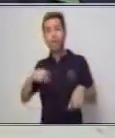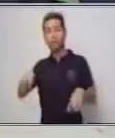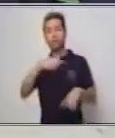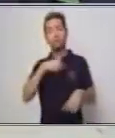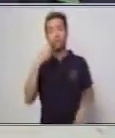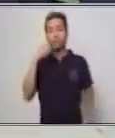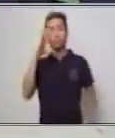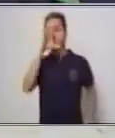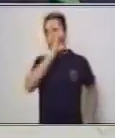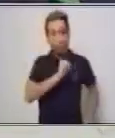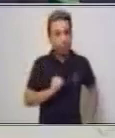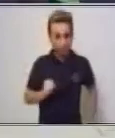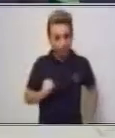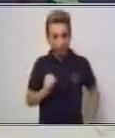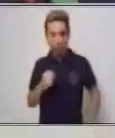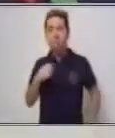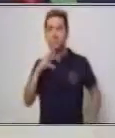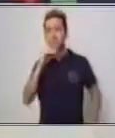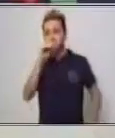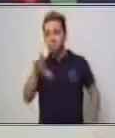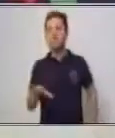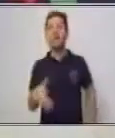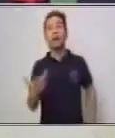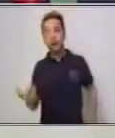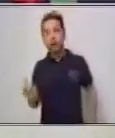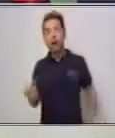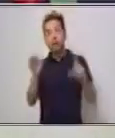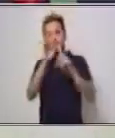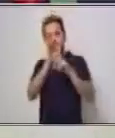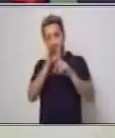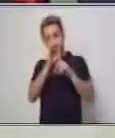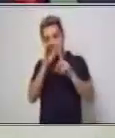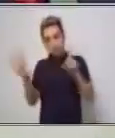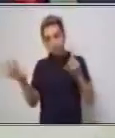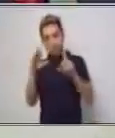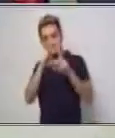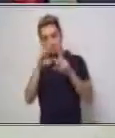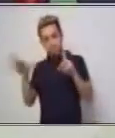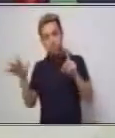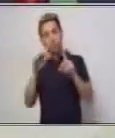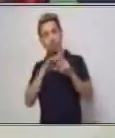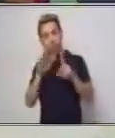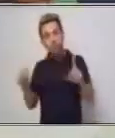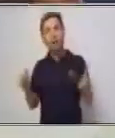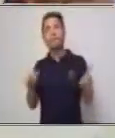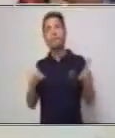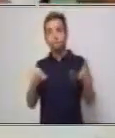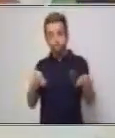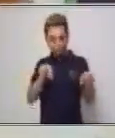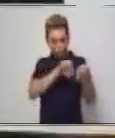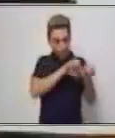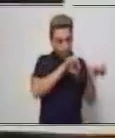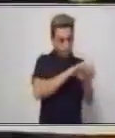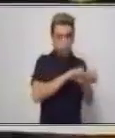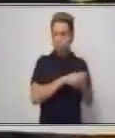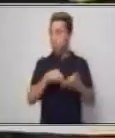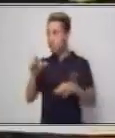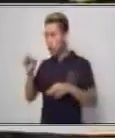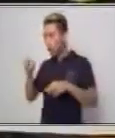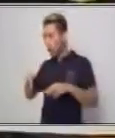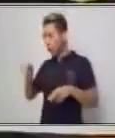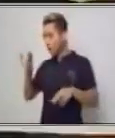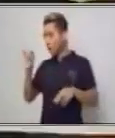Y a continuación, yo te daré las definiciones de los números primos y los números compuestos. Entonces voy a colocar